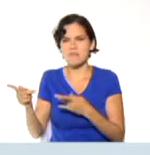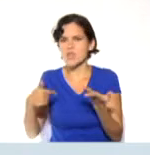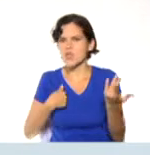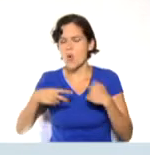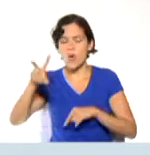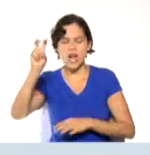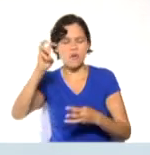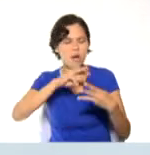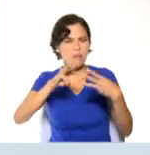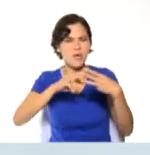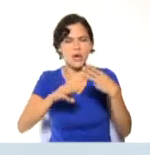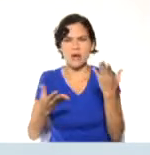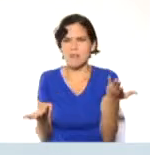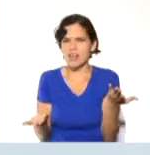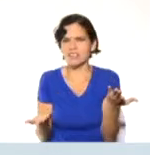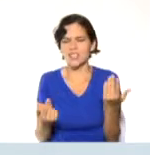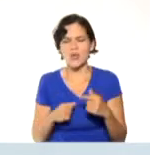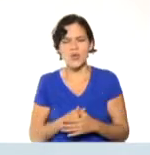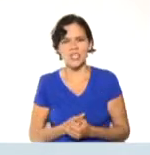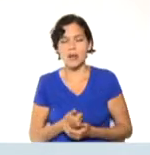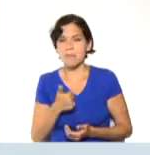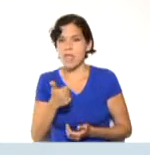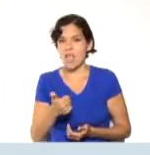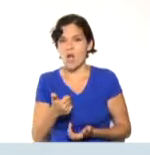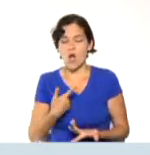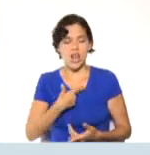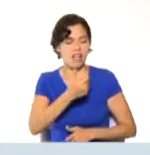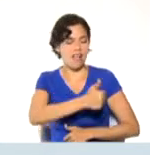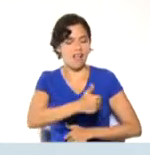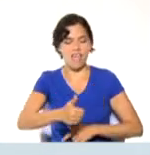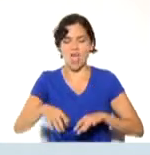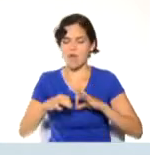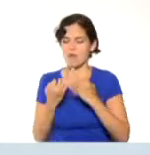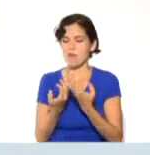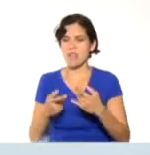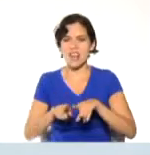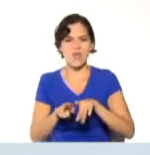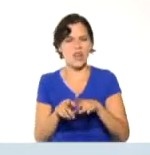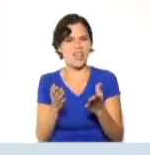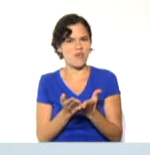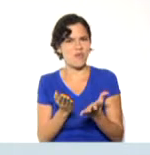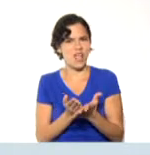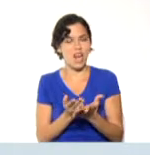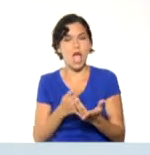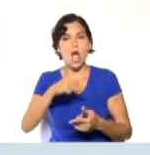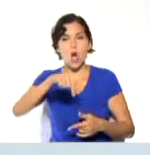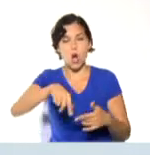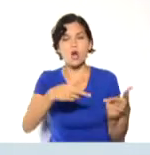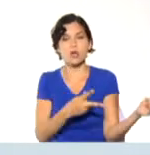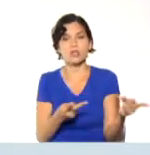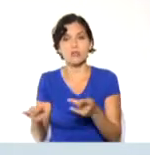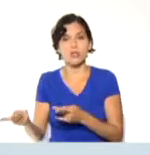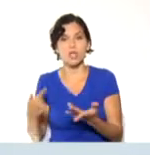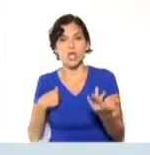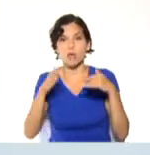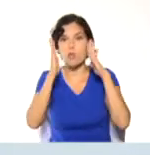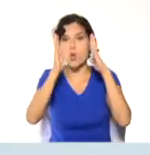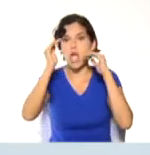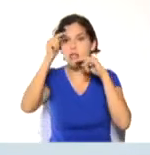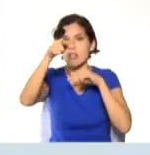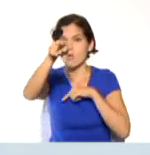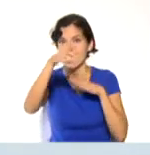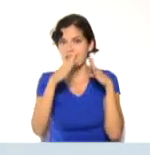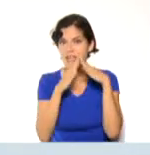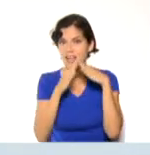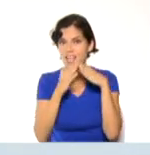nueva programación del mejor programa educativo, Cada Familia, una Escuela. Hoy los invito a que estén muy atentos allá en